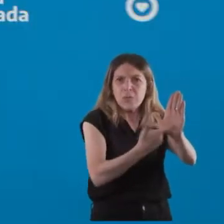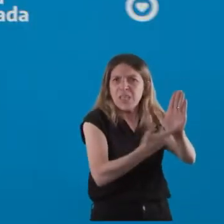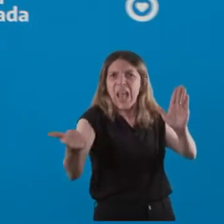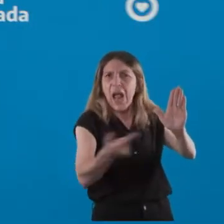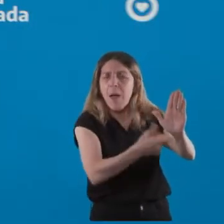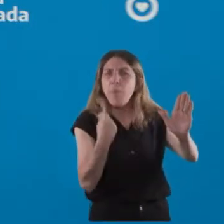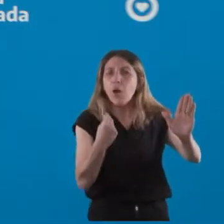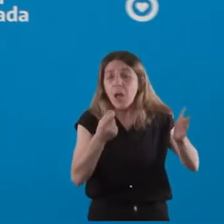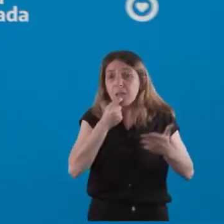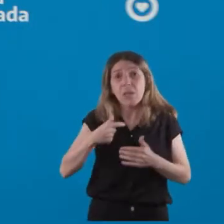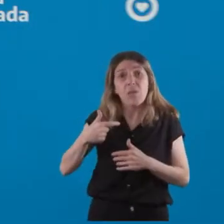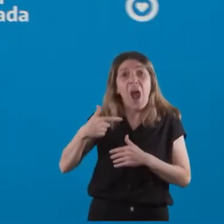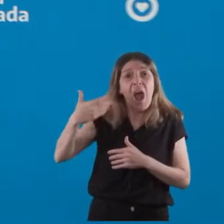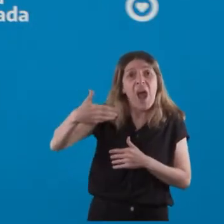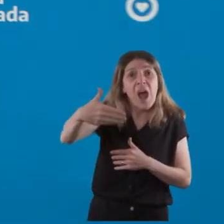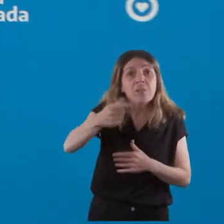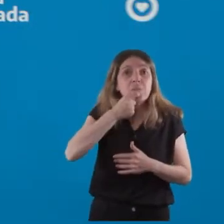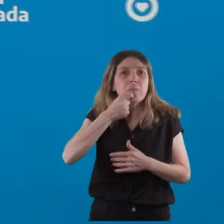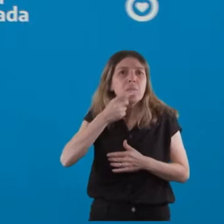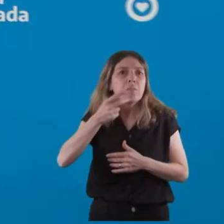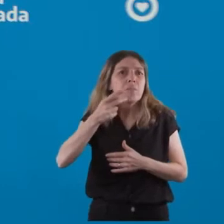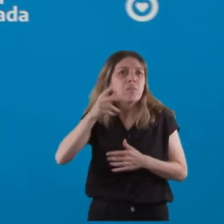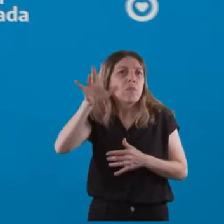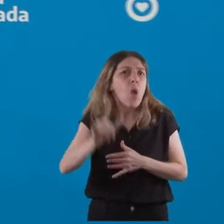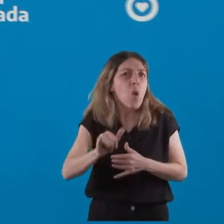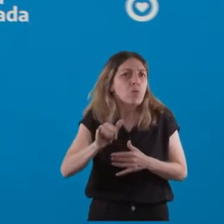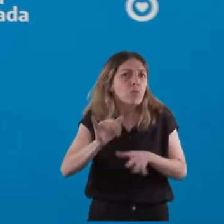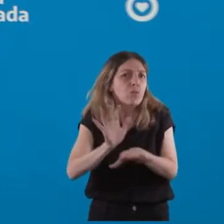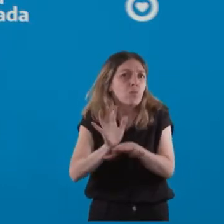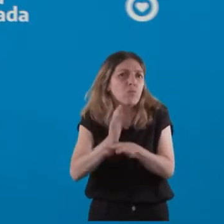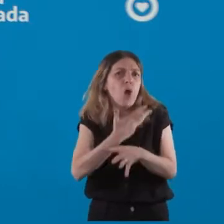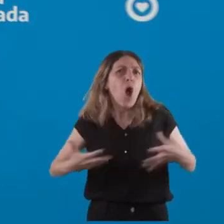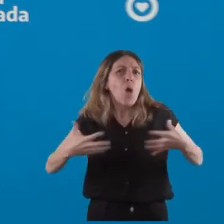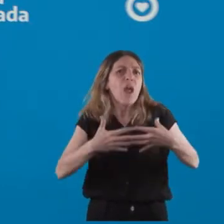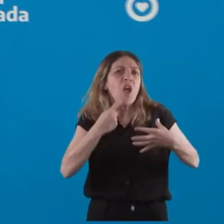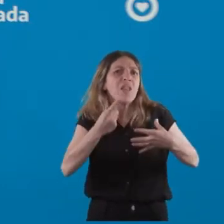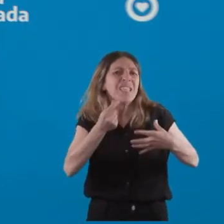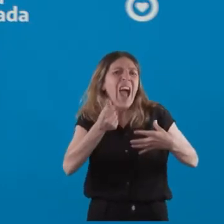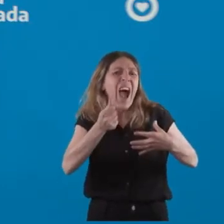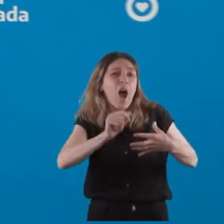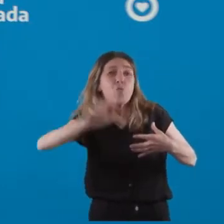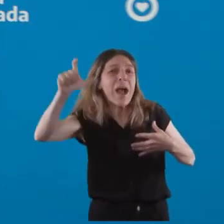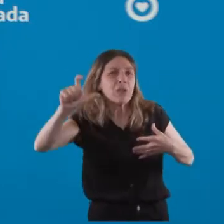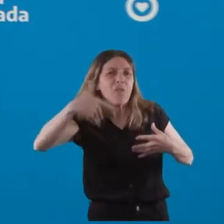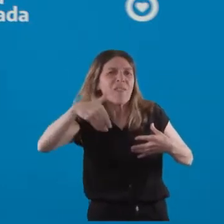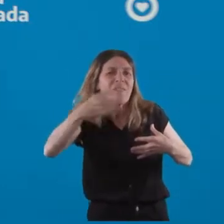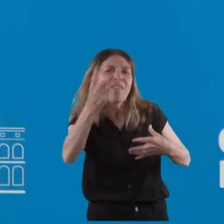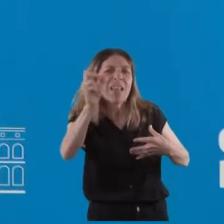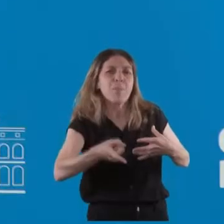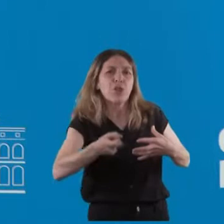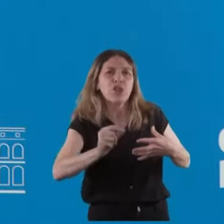cuando en realidad el aumento que proyecta el proyecto del gobierno en luz es del 20% gracias gracias